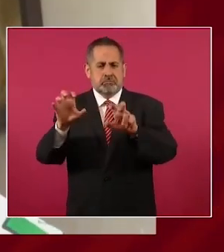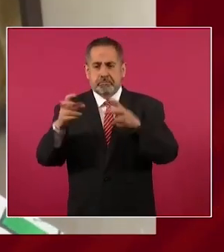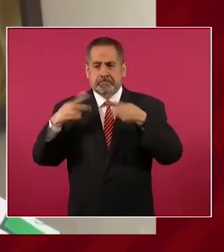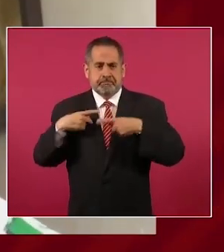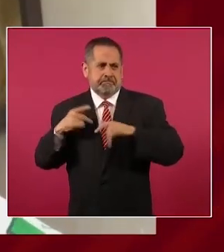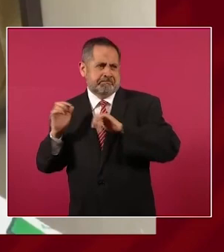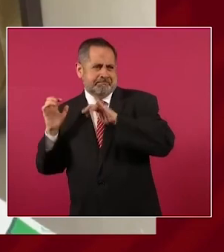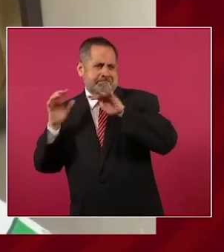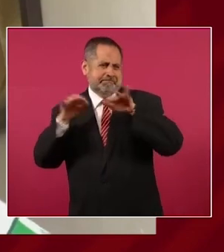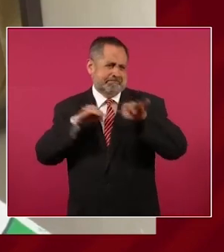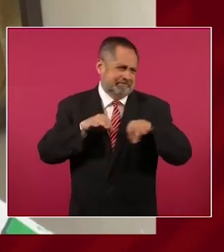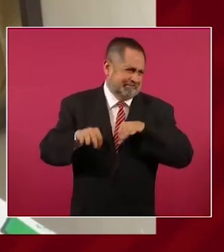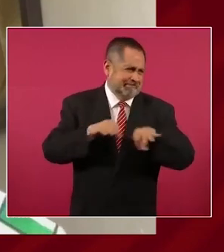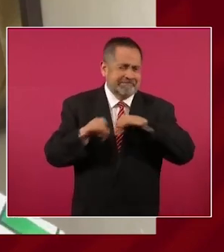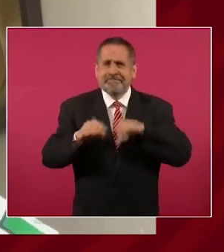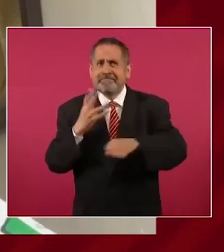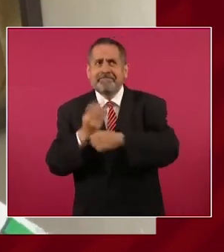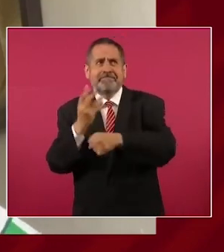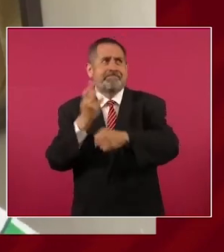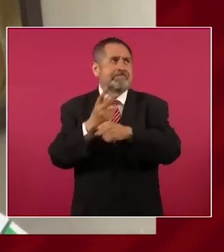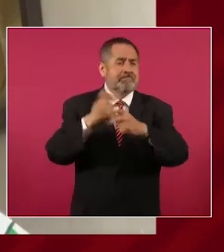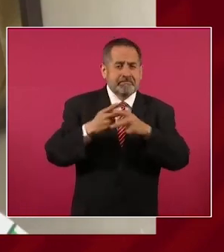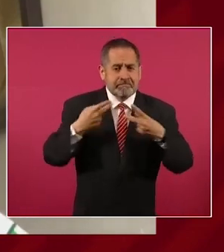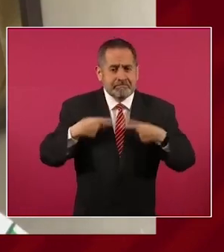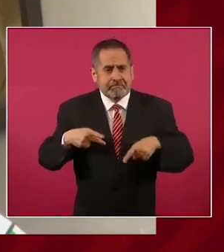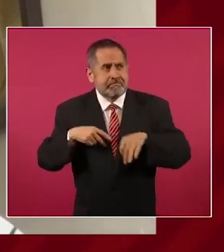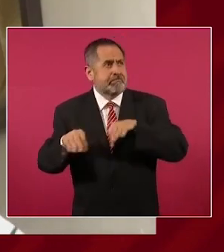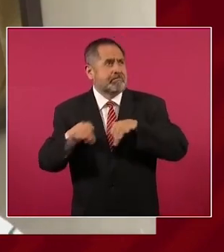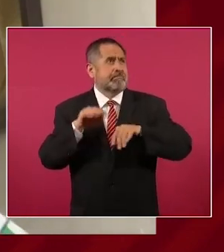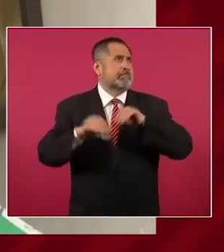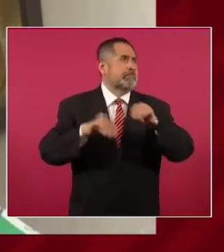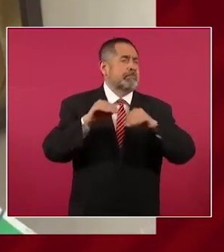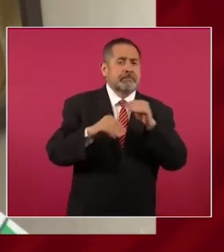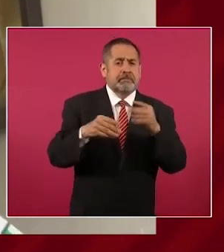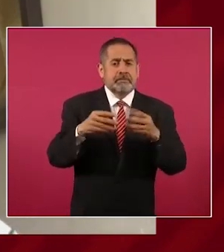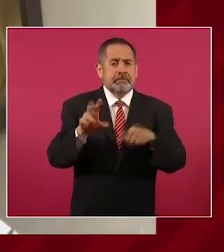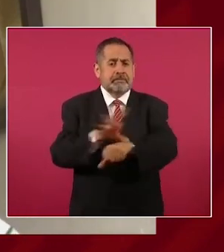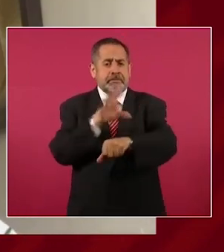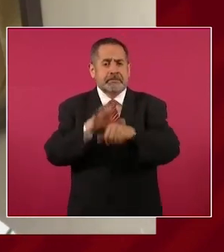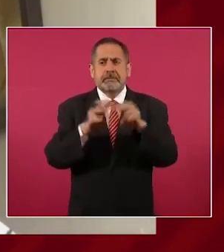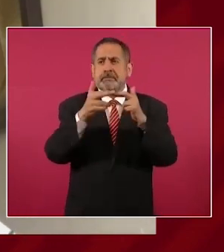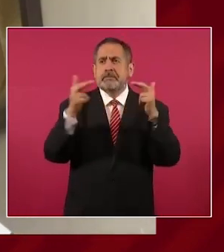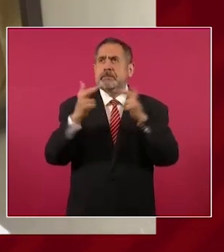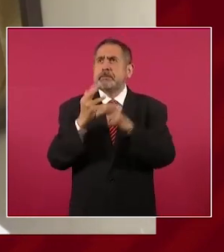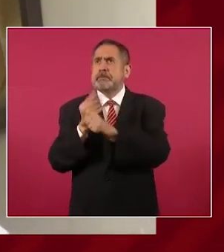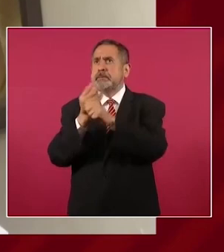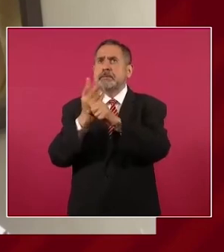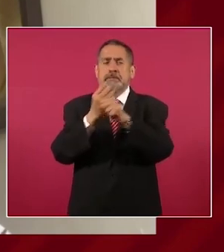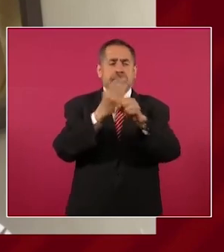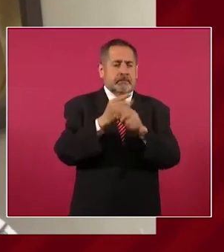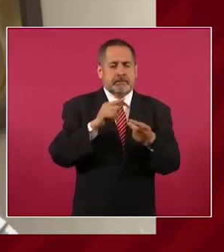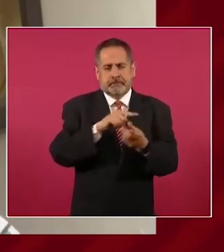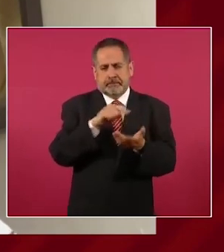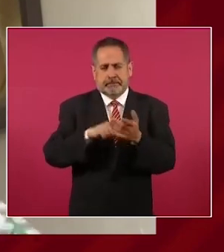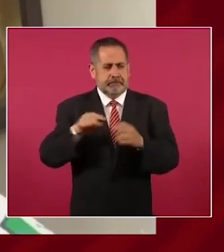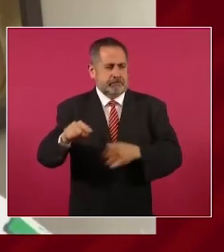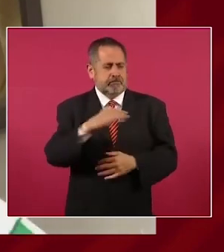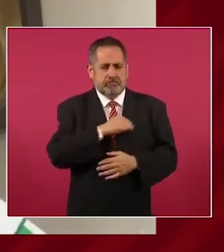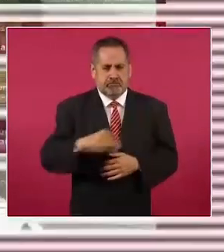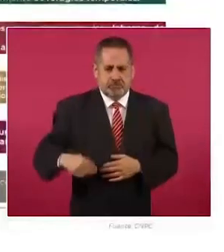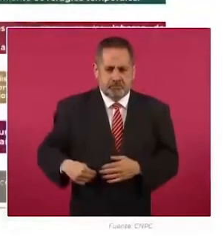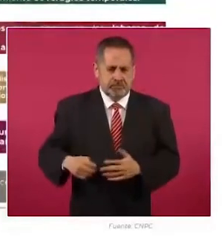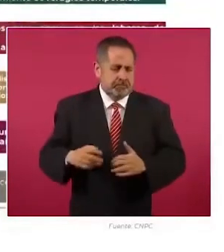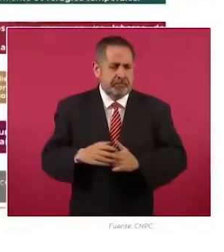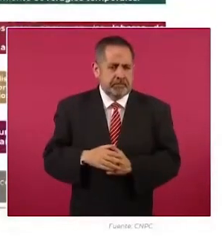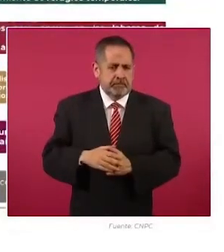trabajadores de la CFE reinstalando el servicio eléctrico en estos municipios. Nosotros los